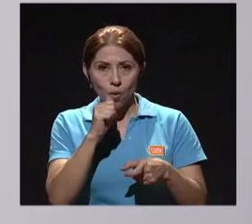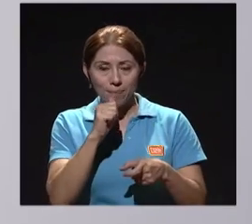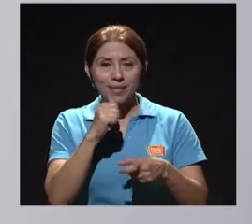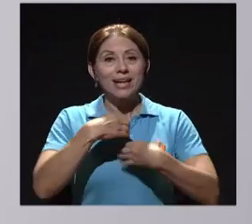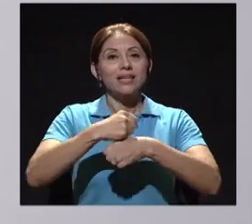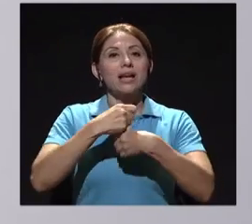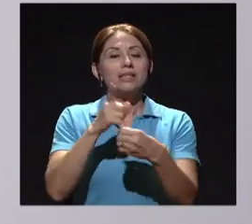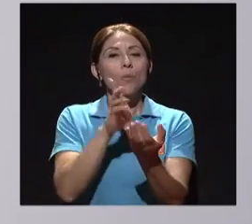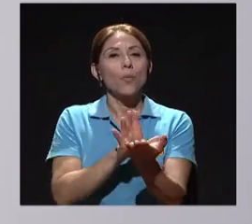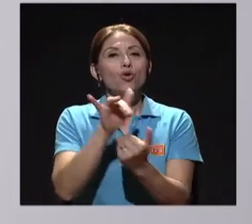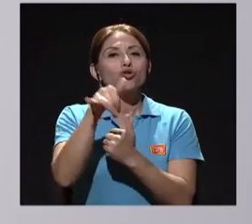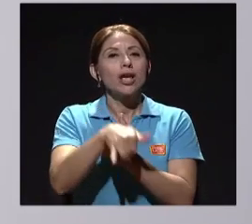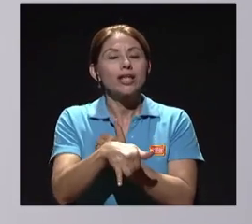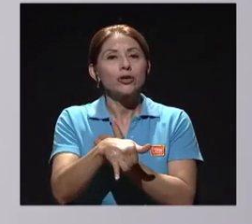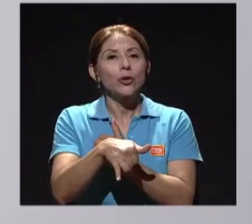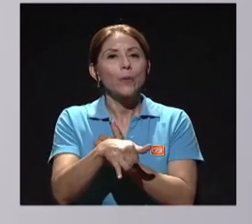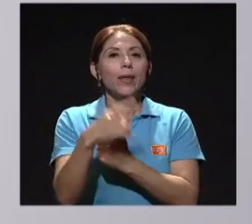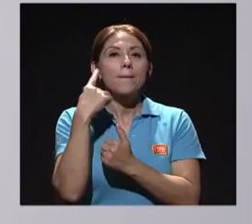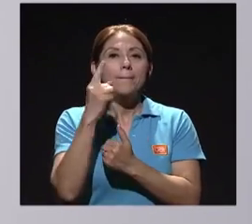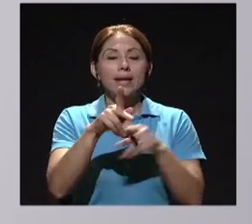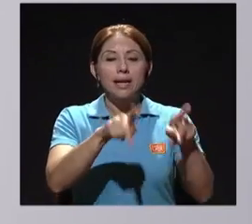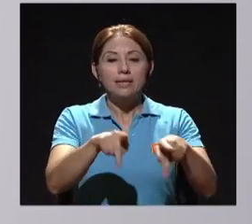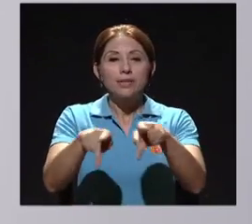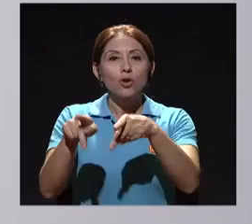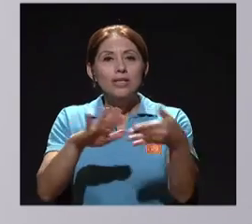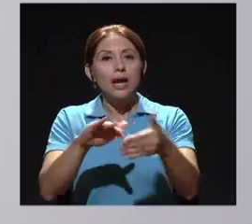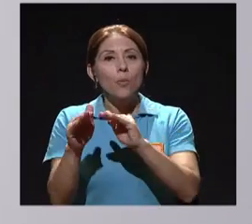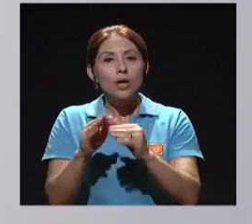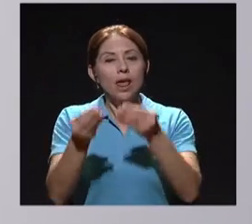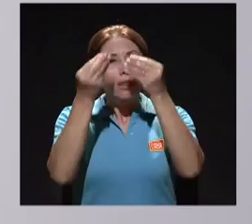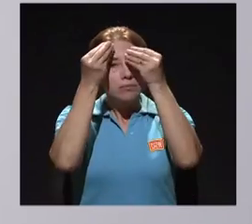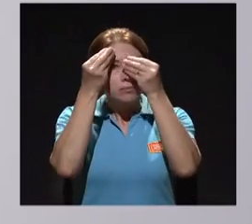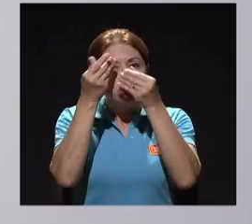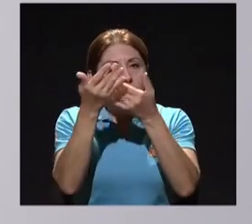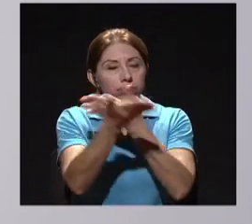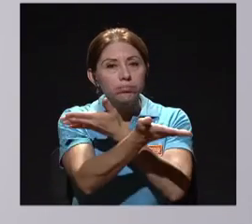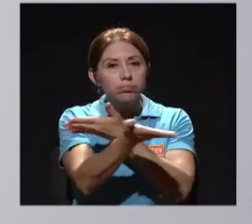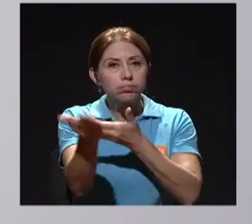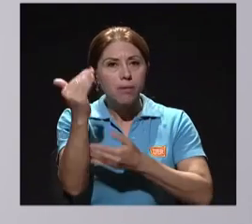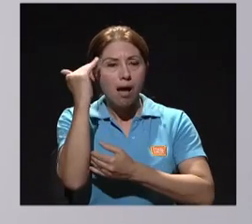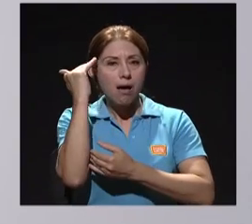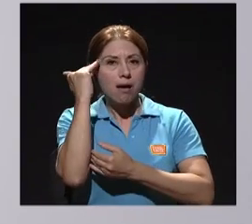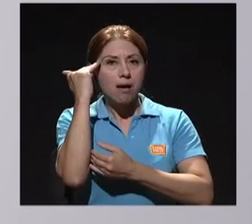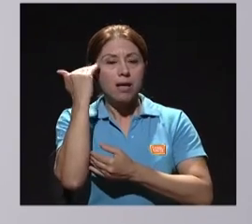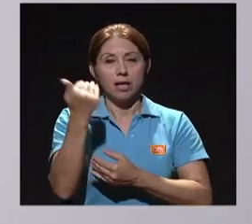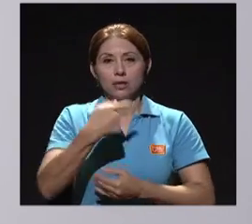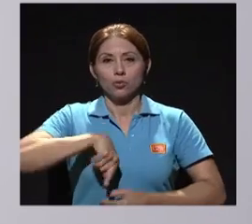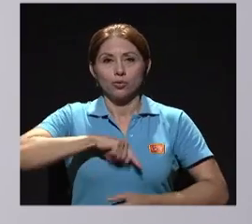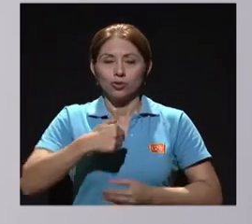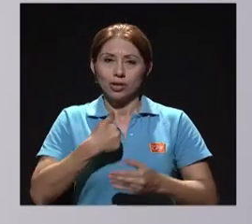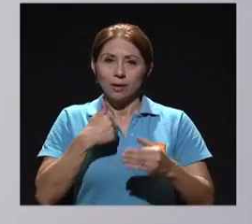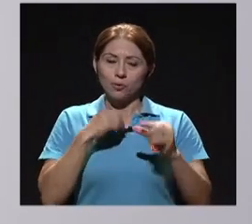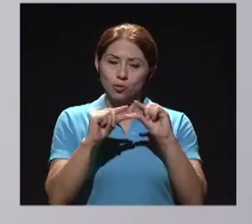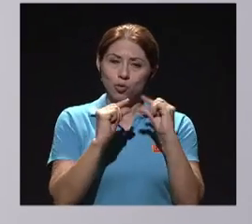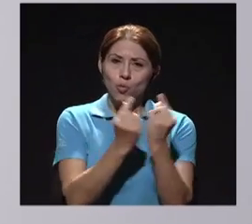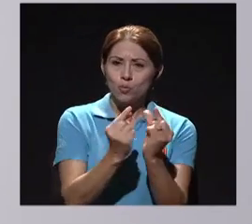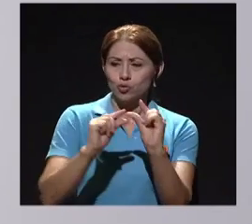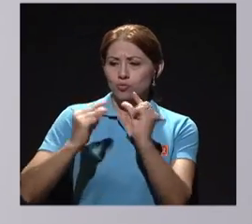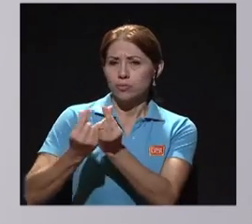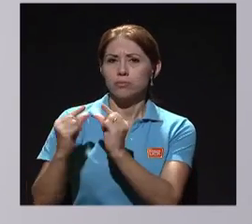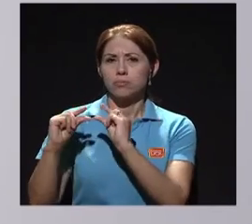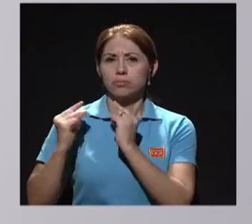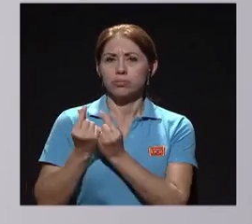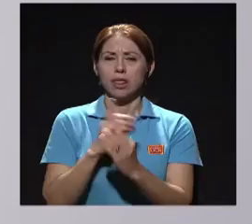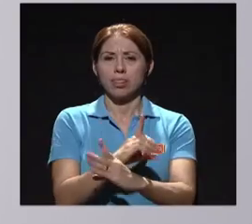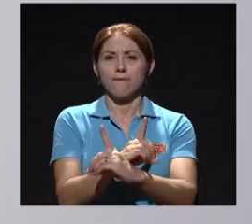información ciudadana en la comunidad precisamente tenemos grupos organizados en defensa del